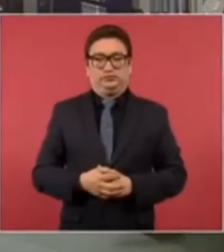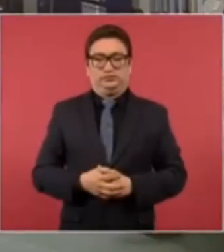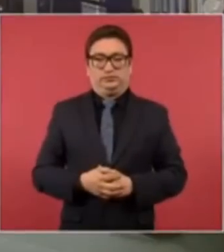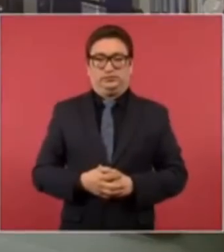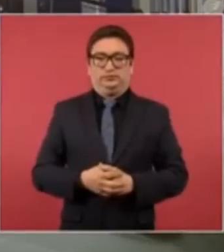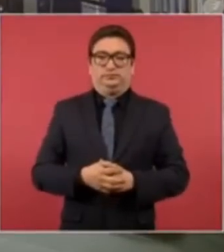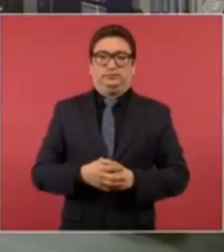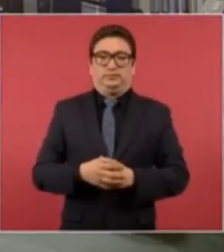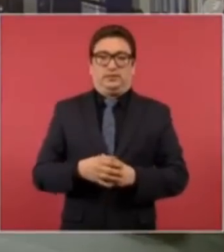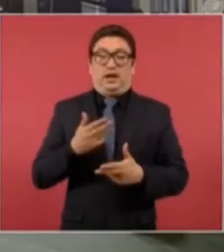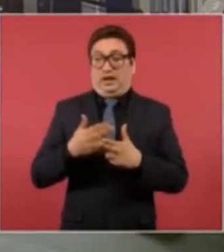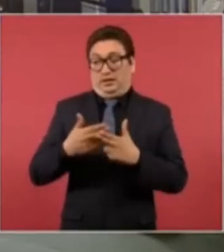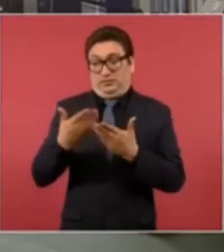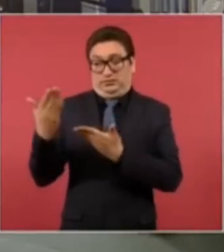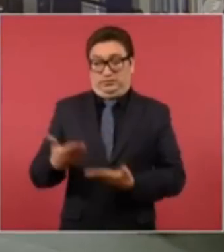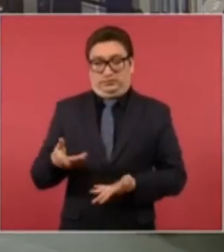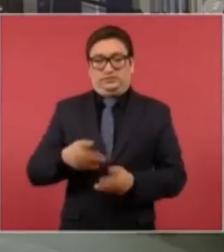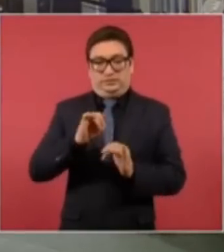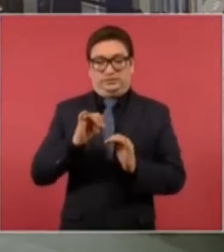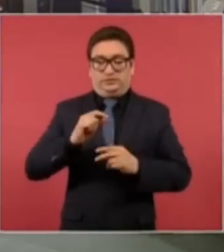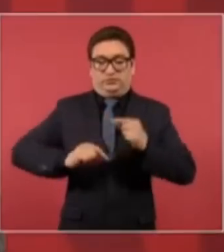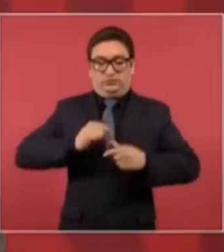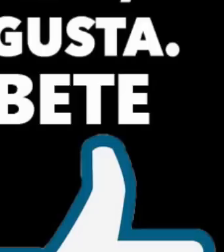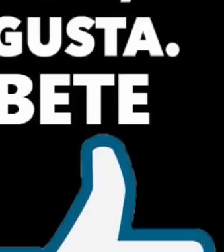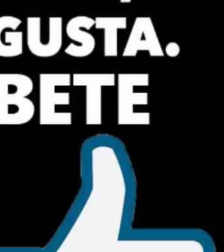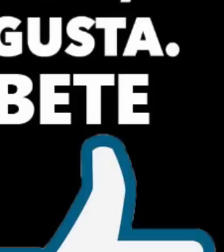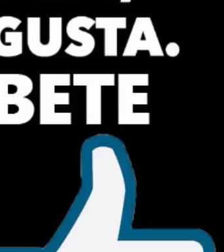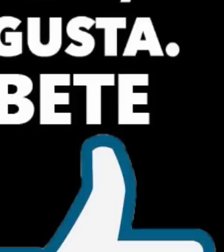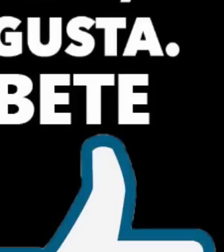Hasta ahora, sí, vamos a ir avanzando.